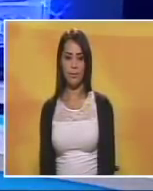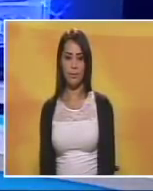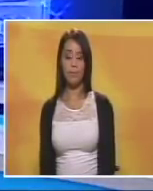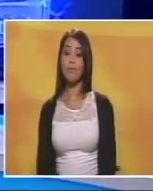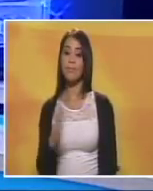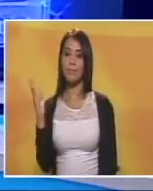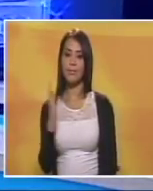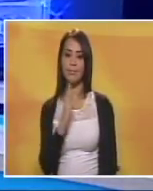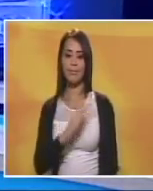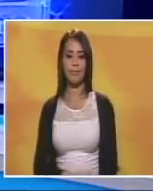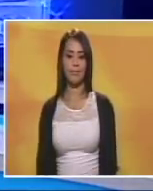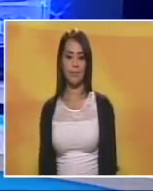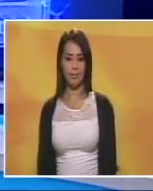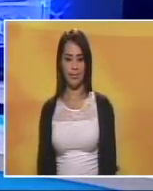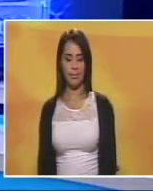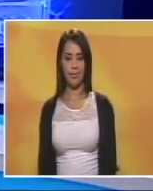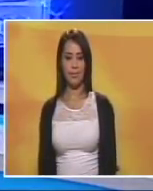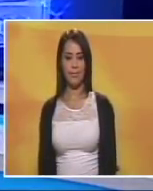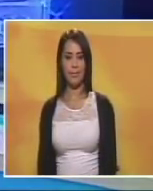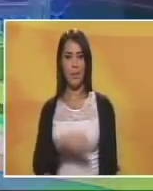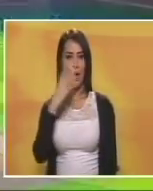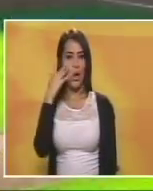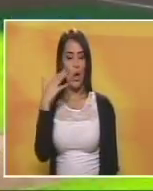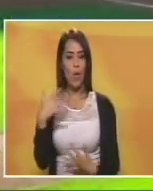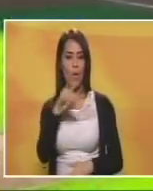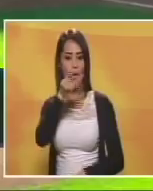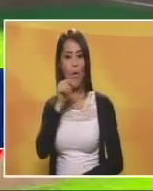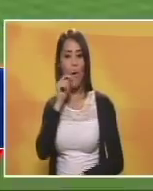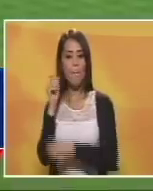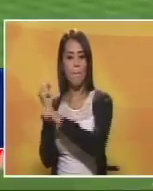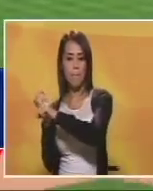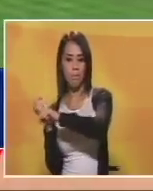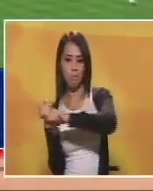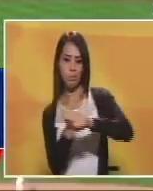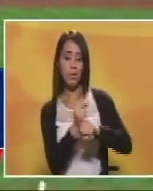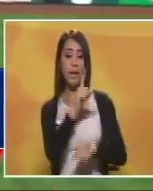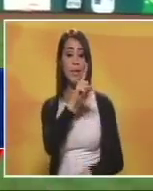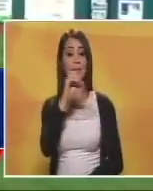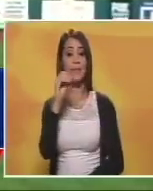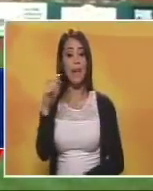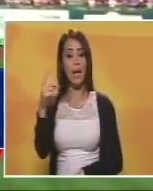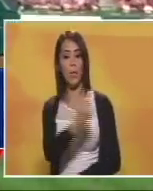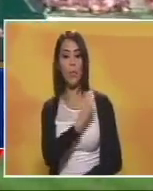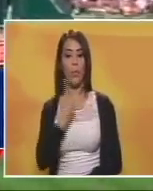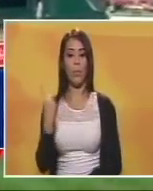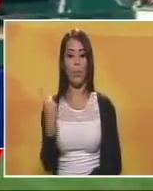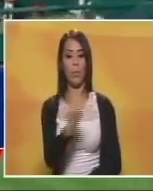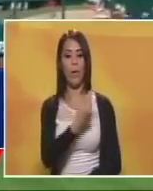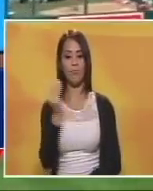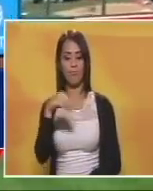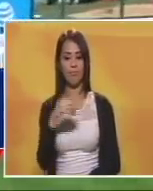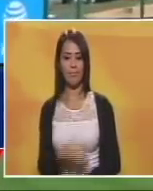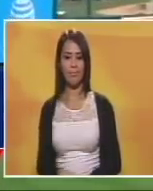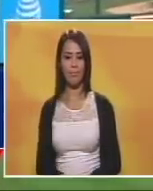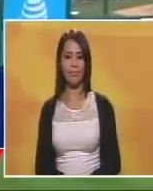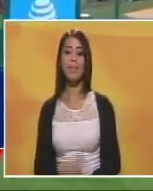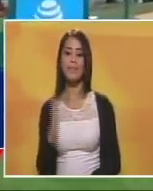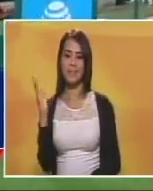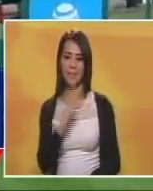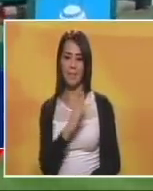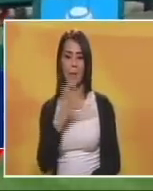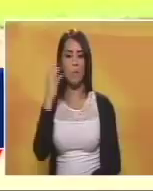Al regreso, temporada de ensueño. Pelotero alcanzó las 100 carreras remolcadas. Los detalles en tan solo